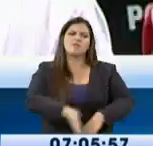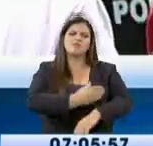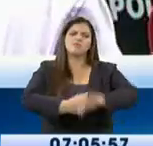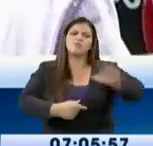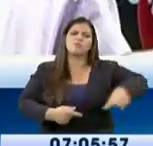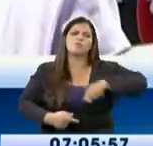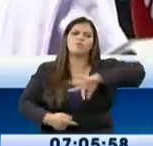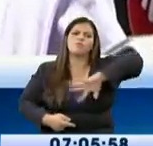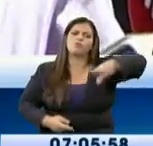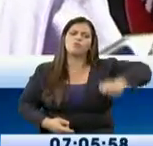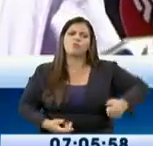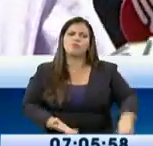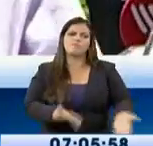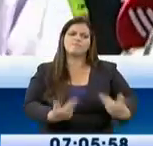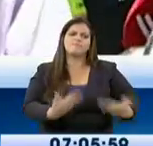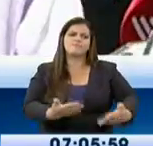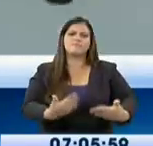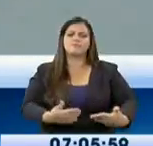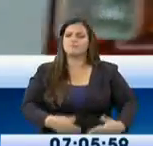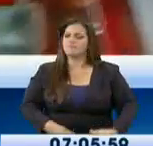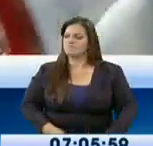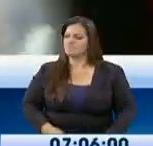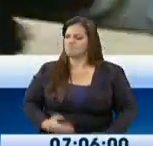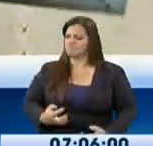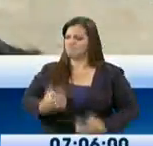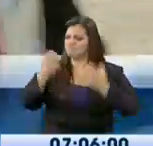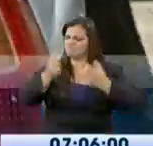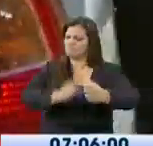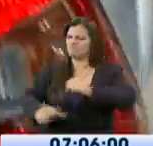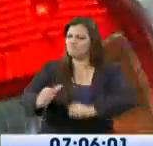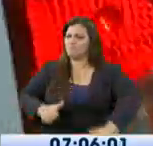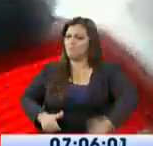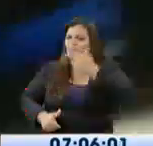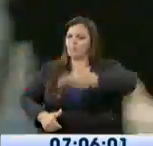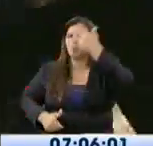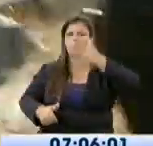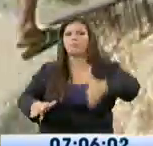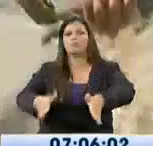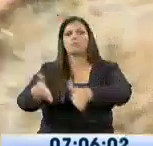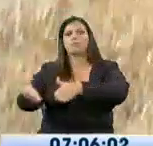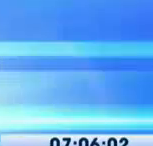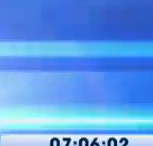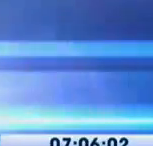le disparan por 4 ocasiones provocándole la muerte. Informó Julio César Saona.